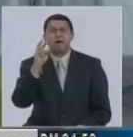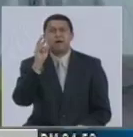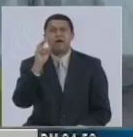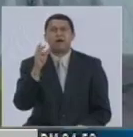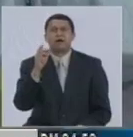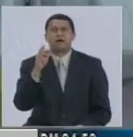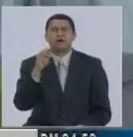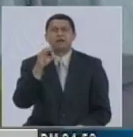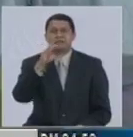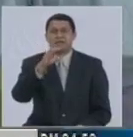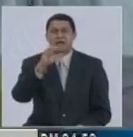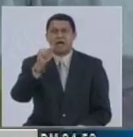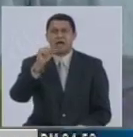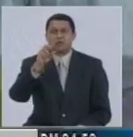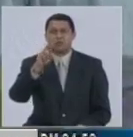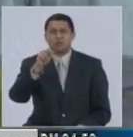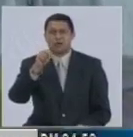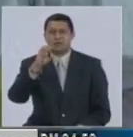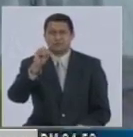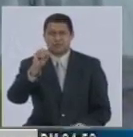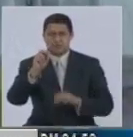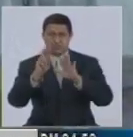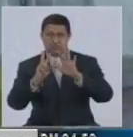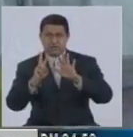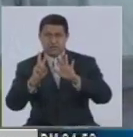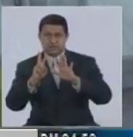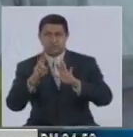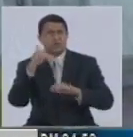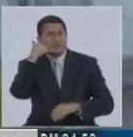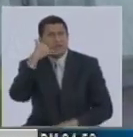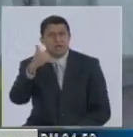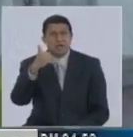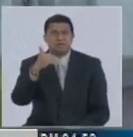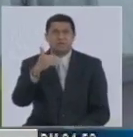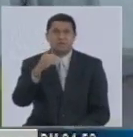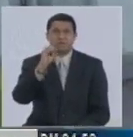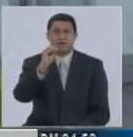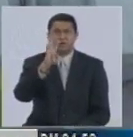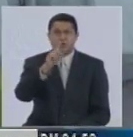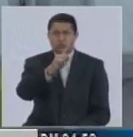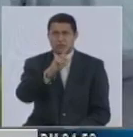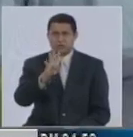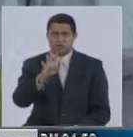por CACUNA07, mi número telefónico, que es